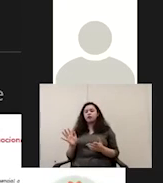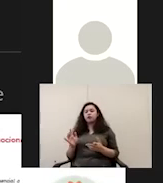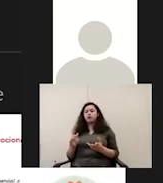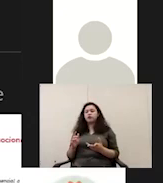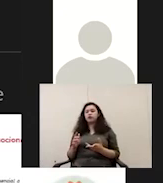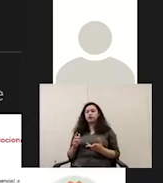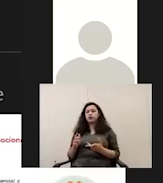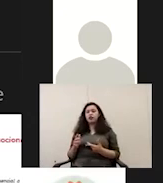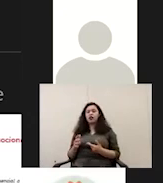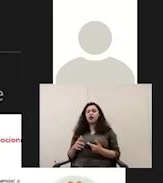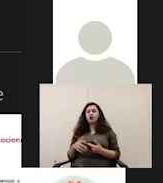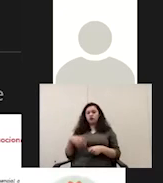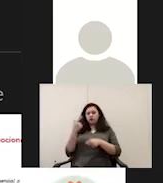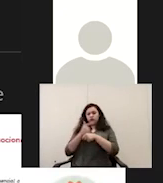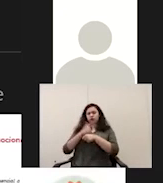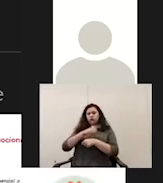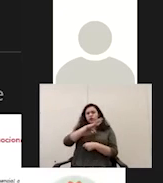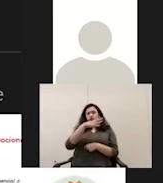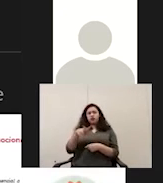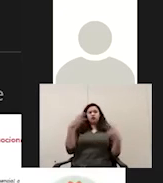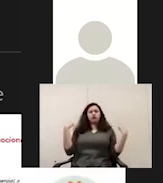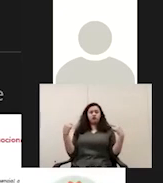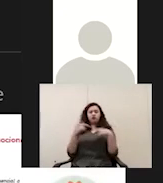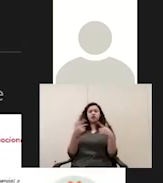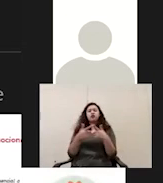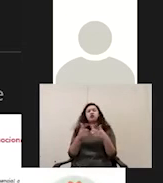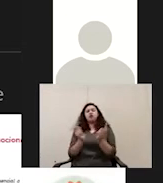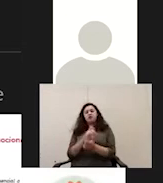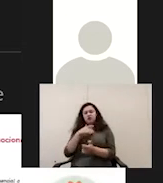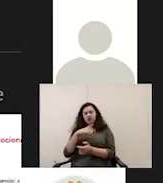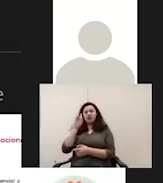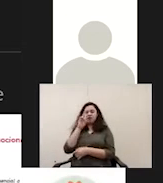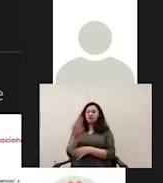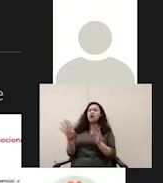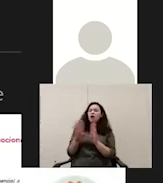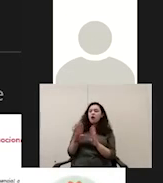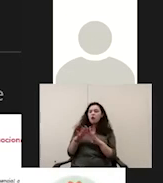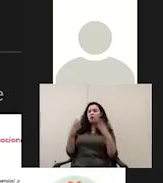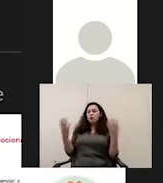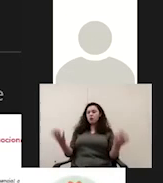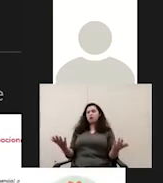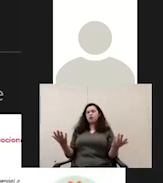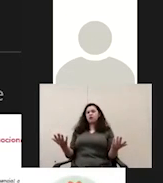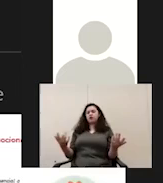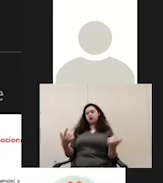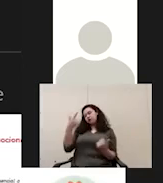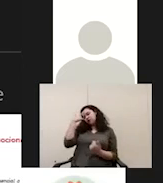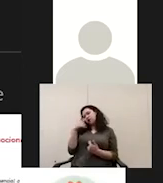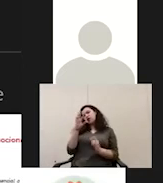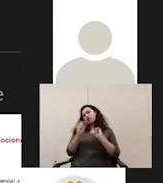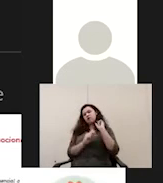diagnóstico general los profesores de cómo se encuentra el grupo, cómo lo ven, para que poco a poco se vayan incorporando y a